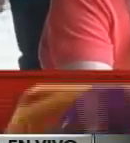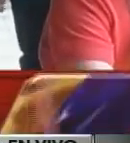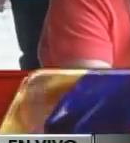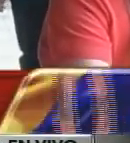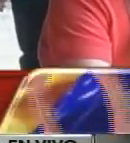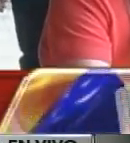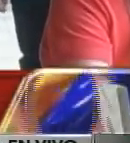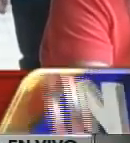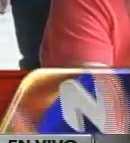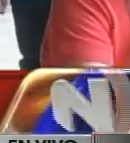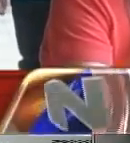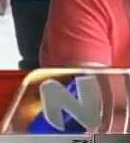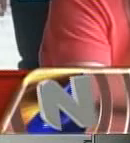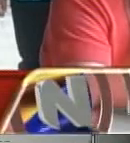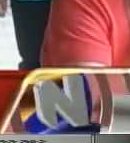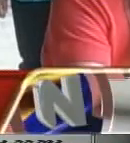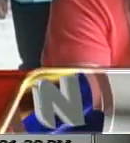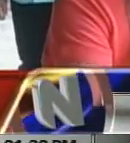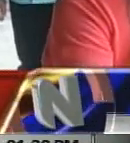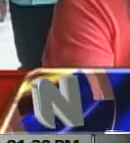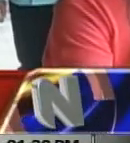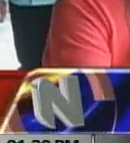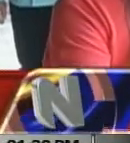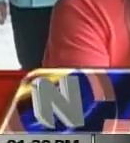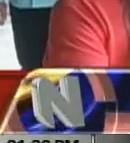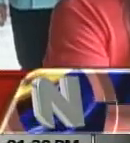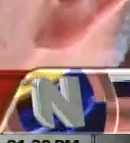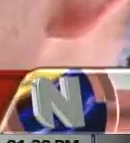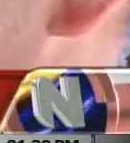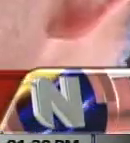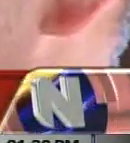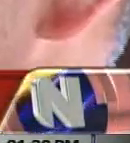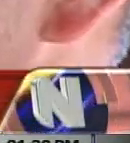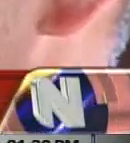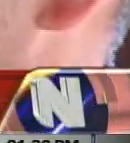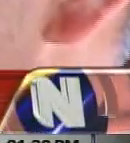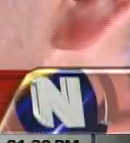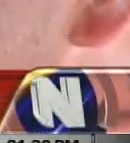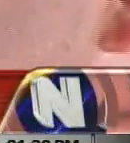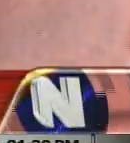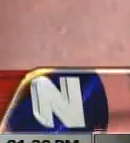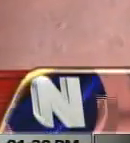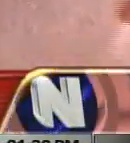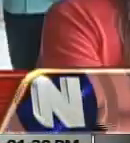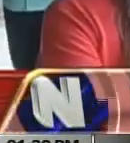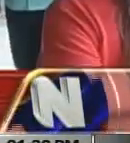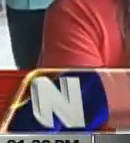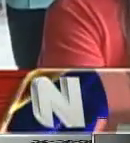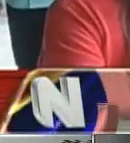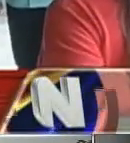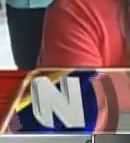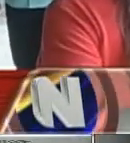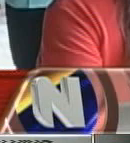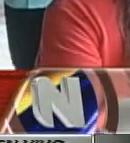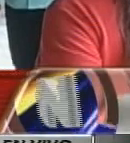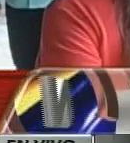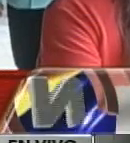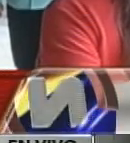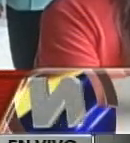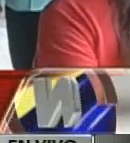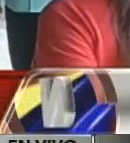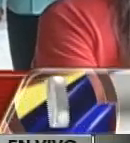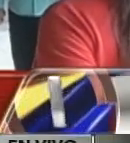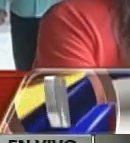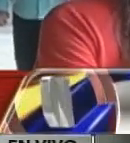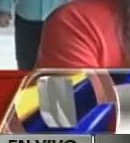y de vida con la mayor dignidad y altura. Resumí, con la mayor eficiencia, sí. Denis, Jenny,